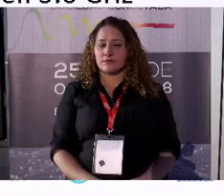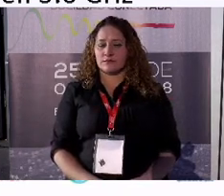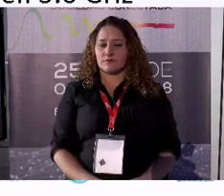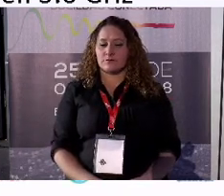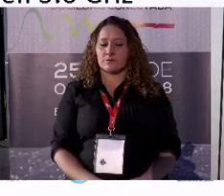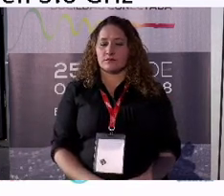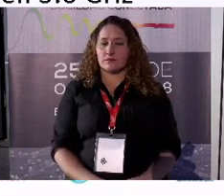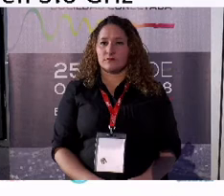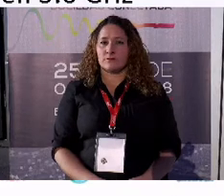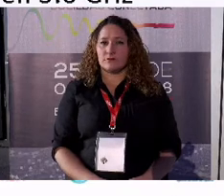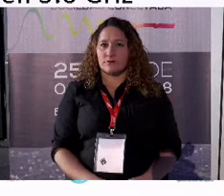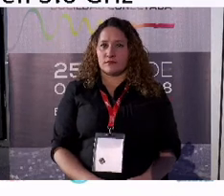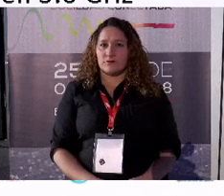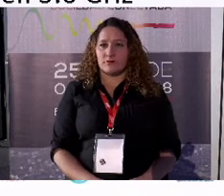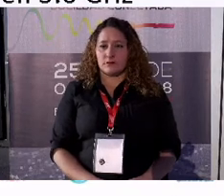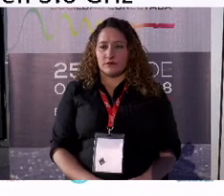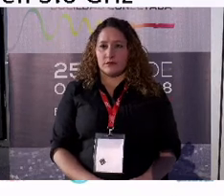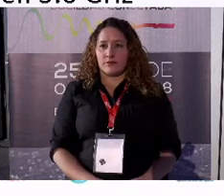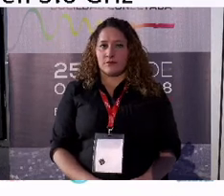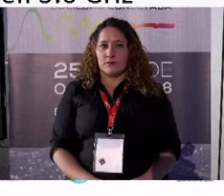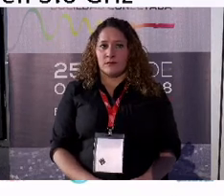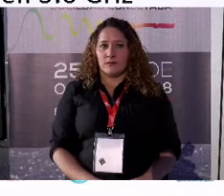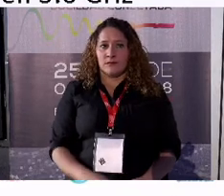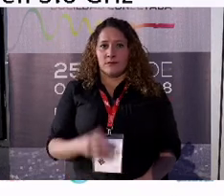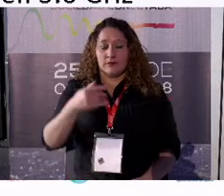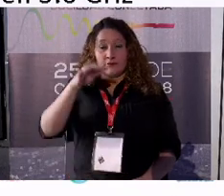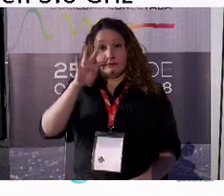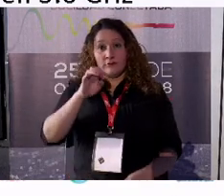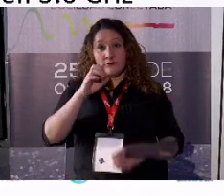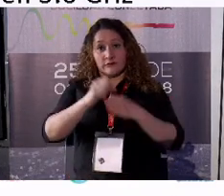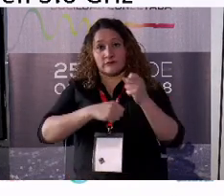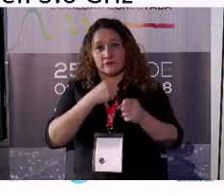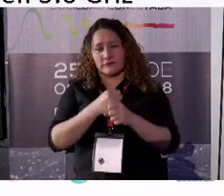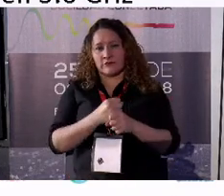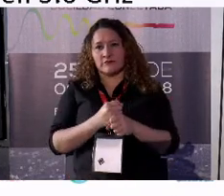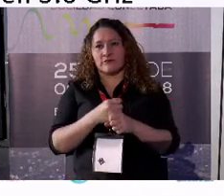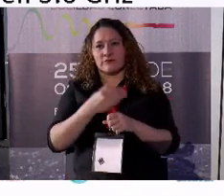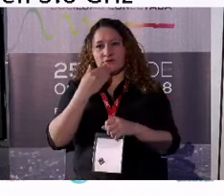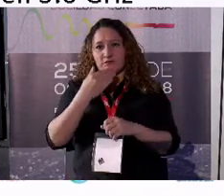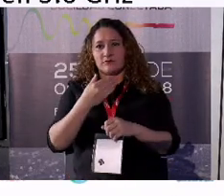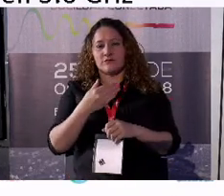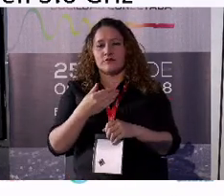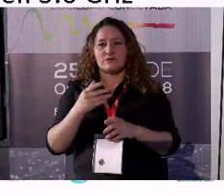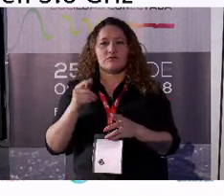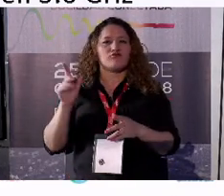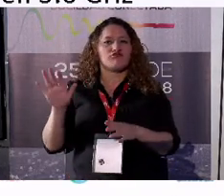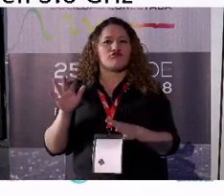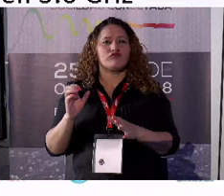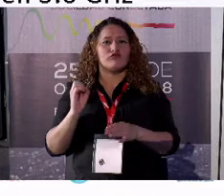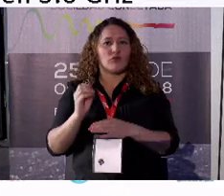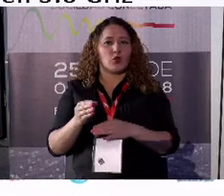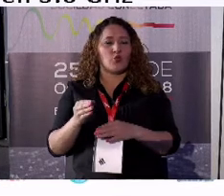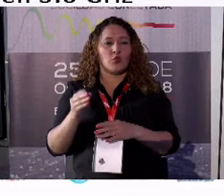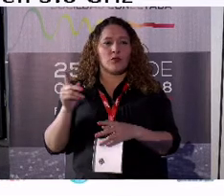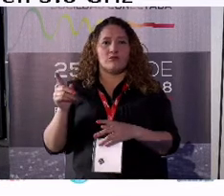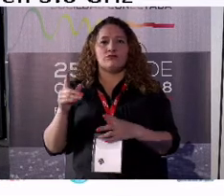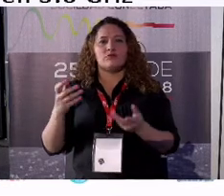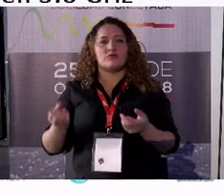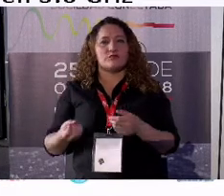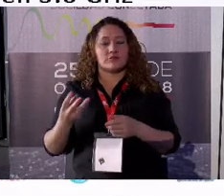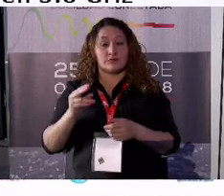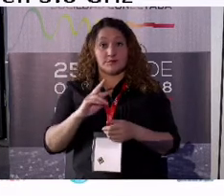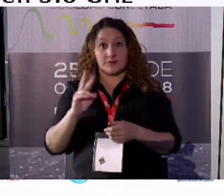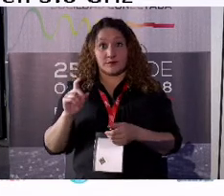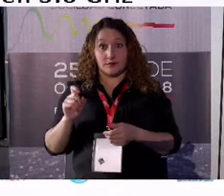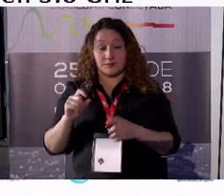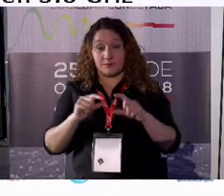26, 19 años de duración las licencias y el modelo es de se denomina club y es por lo siguiente, en la banda de